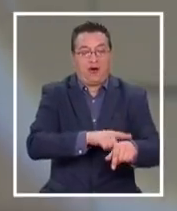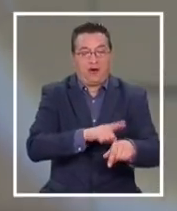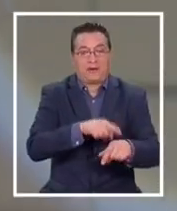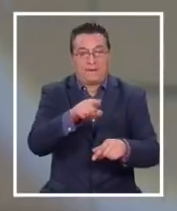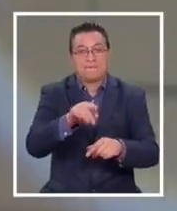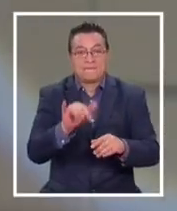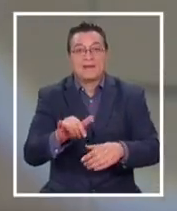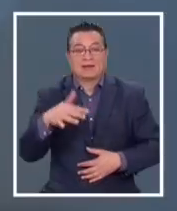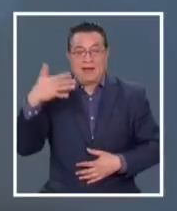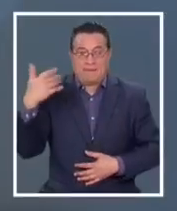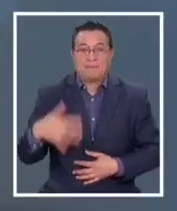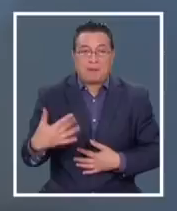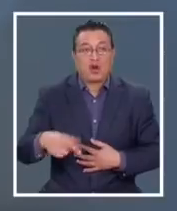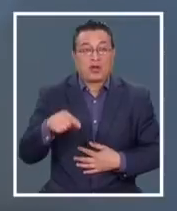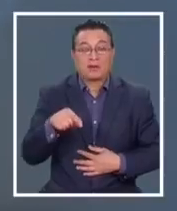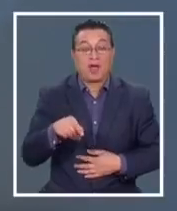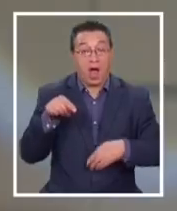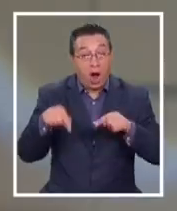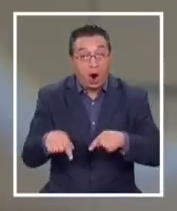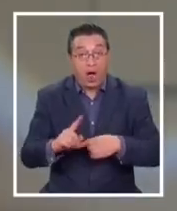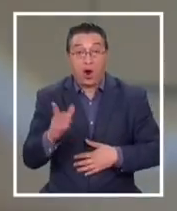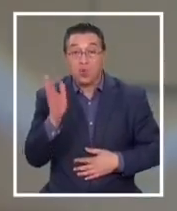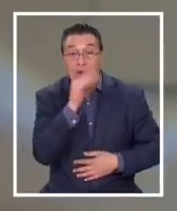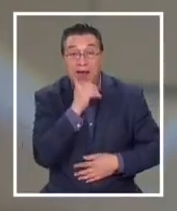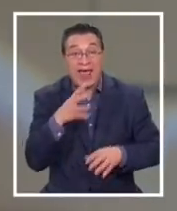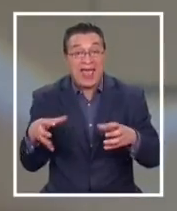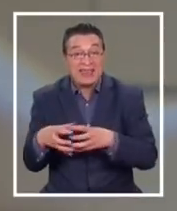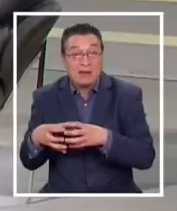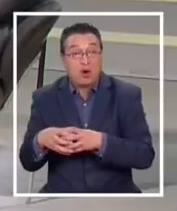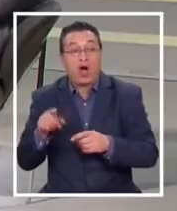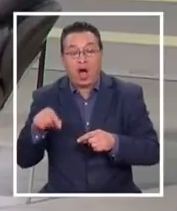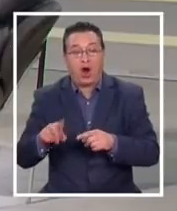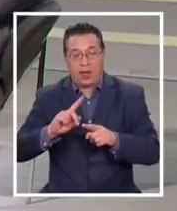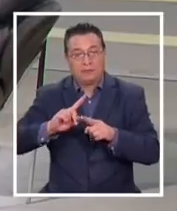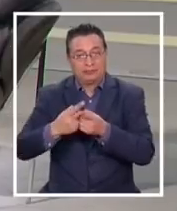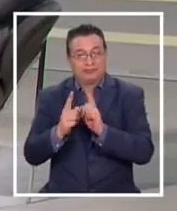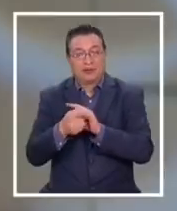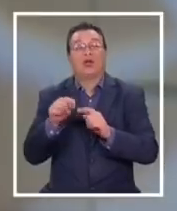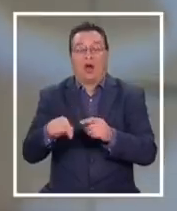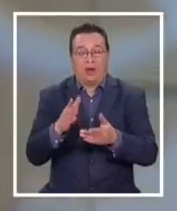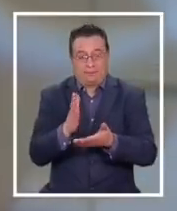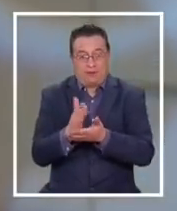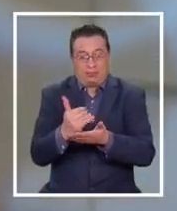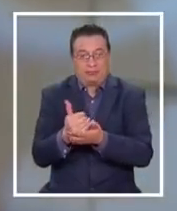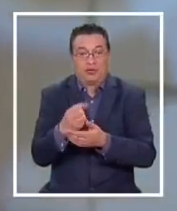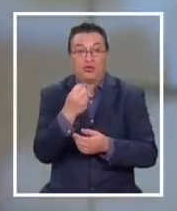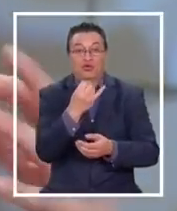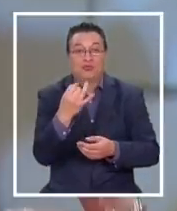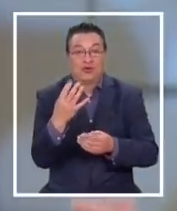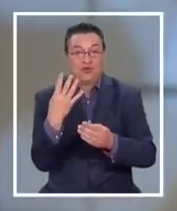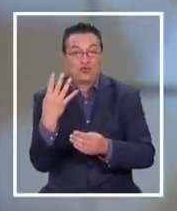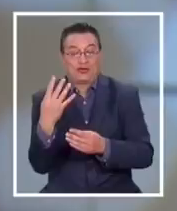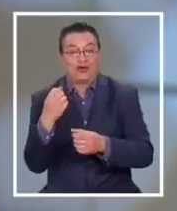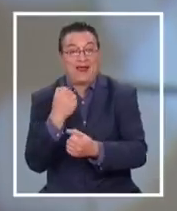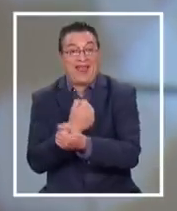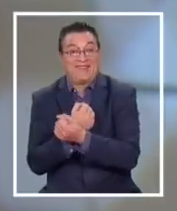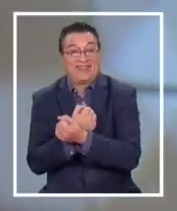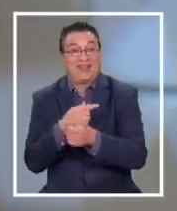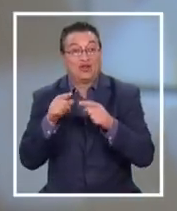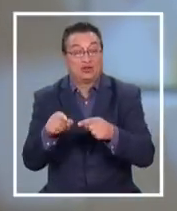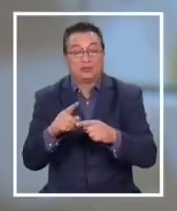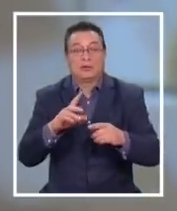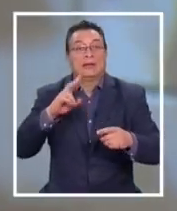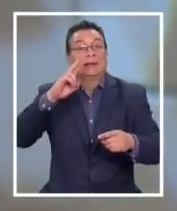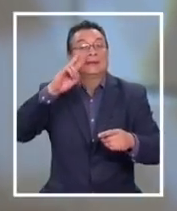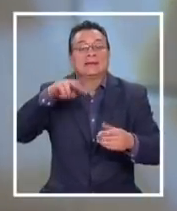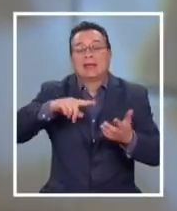tan importante... ¿Que hoy día no existen? O sea, hoy día se está redestinando. El plan operativo número 4 Carabineros, sin toda la tecnología que